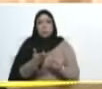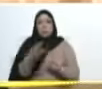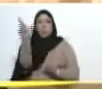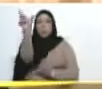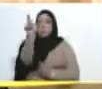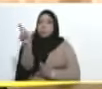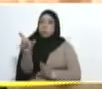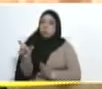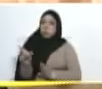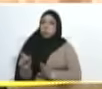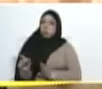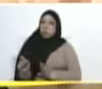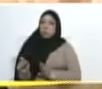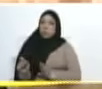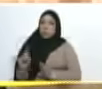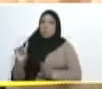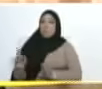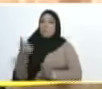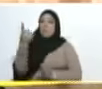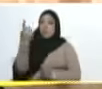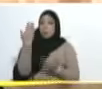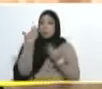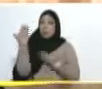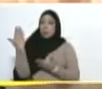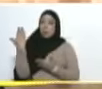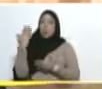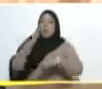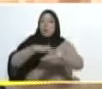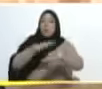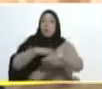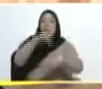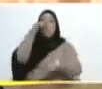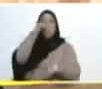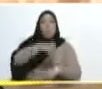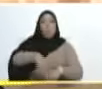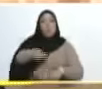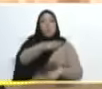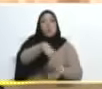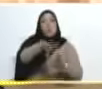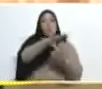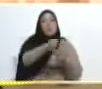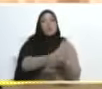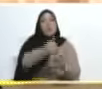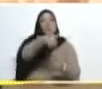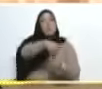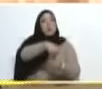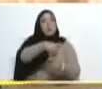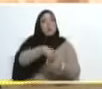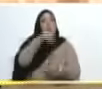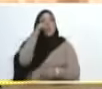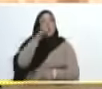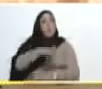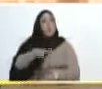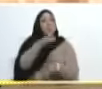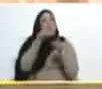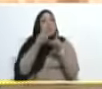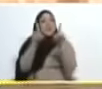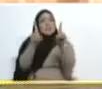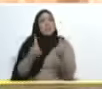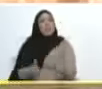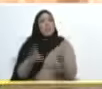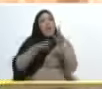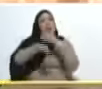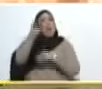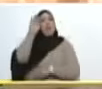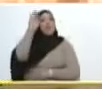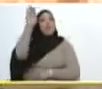Guayana Esequiba, por primera vez se convocó al pueblo constitucionalmente para que el pueblo decidiera el